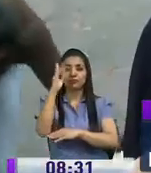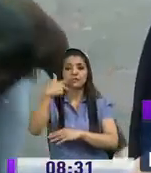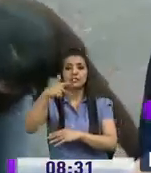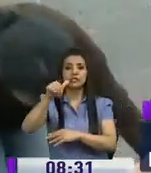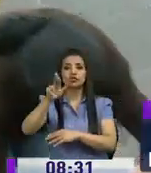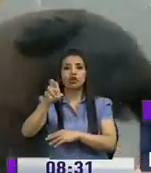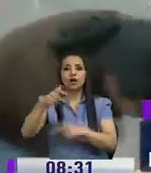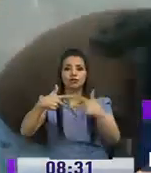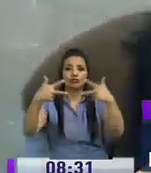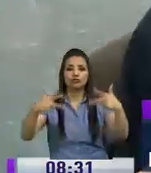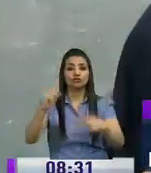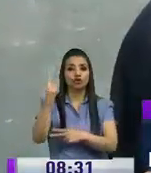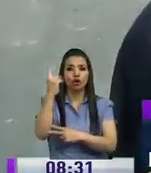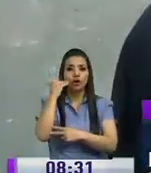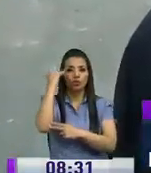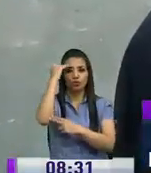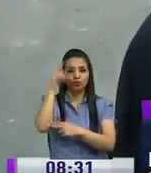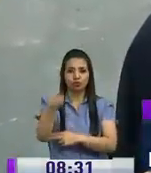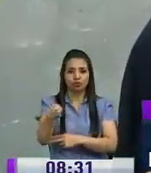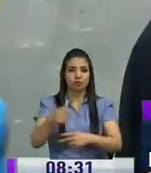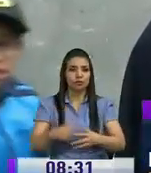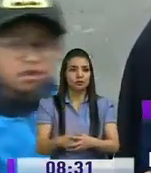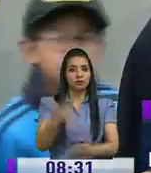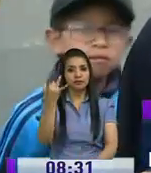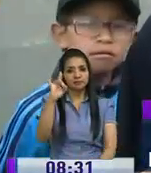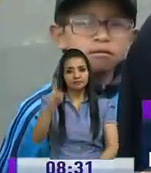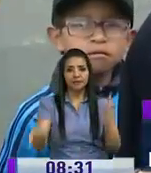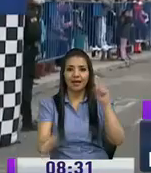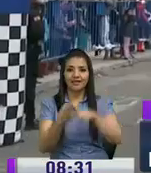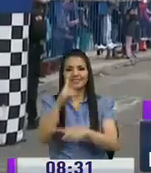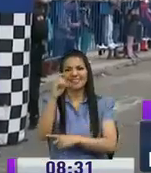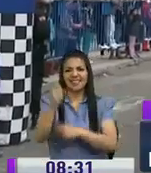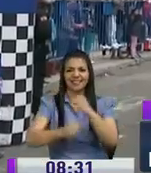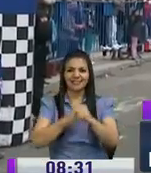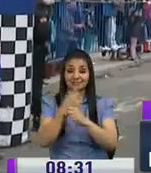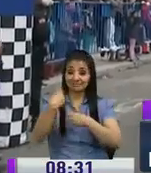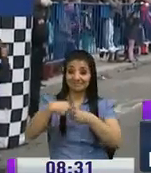Chillogallo. Solo adultos, ahí de 18 a 100 años.